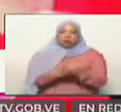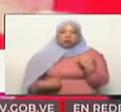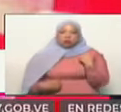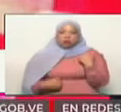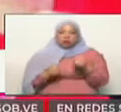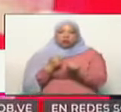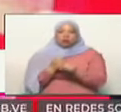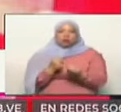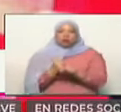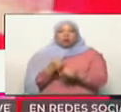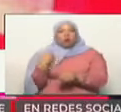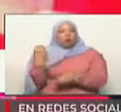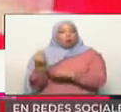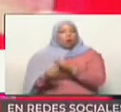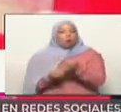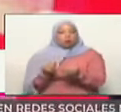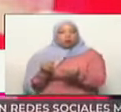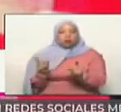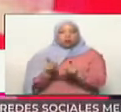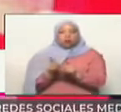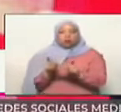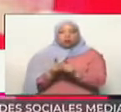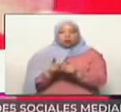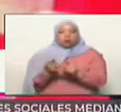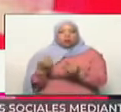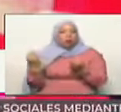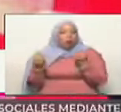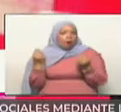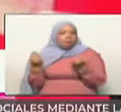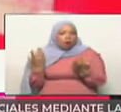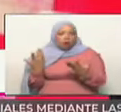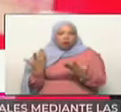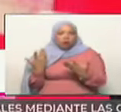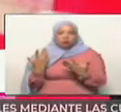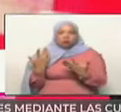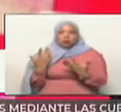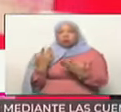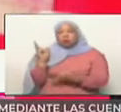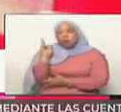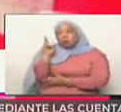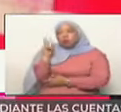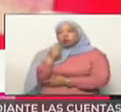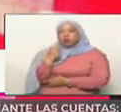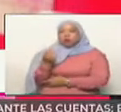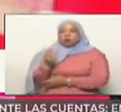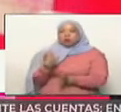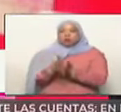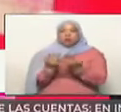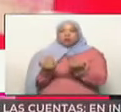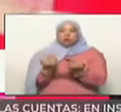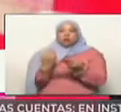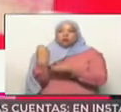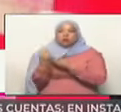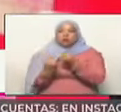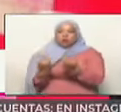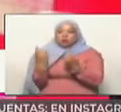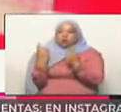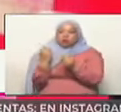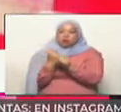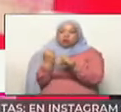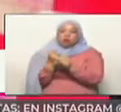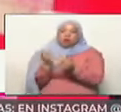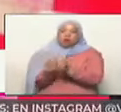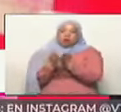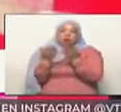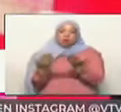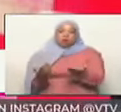le preguntó, ¿cómo pusieron ustedes esos cultivos aquí? Y los de allá sacaron el librito con lo que ustedes hicieron en Cumaná.